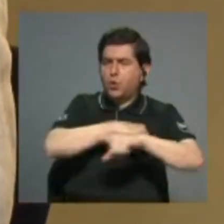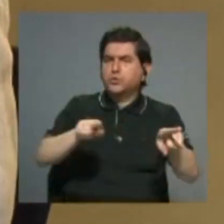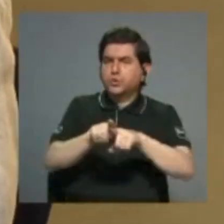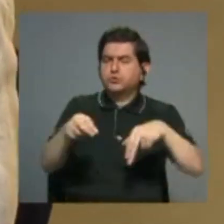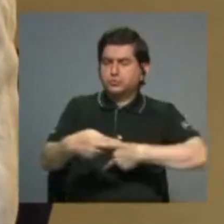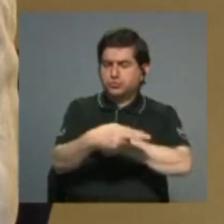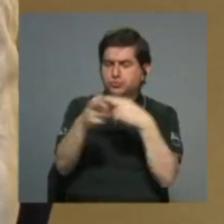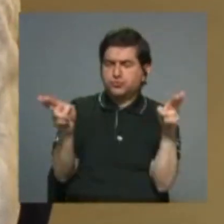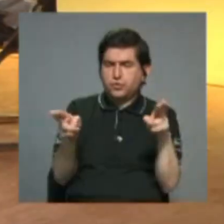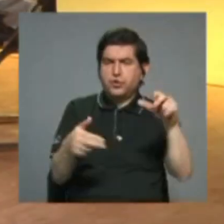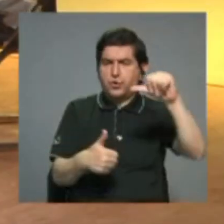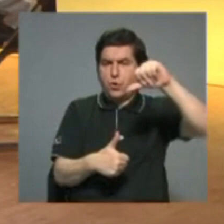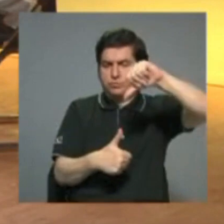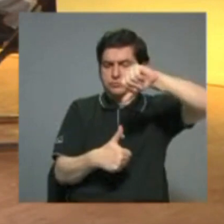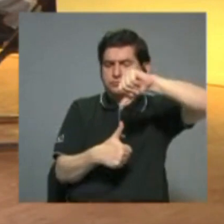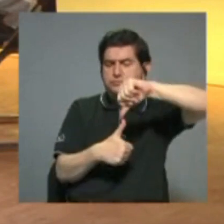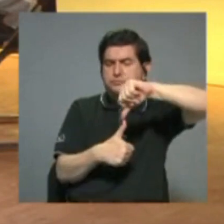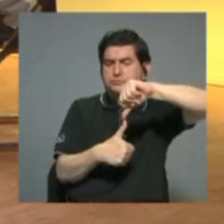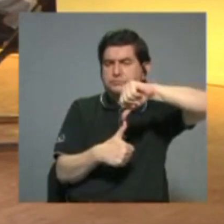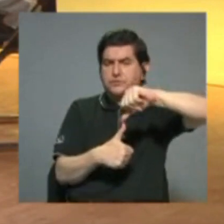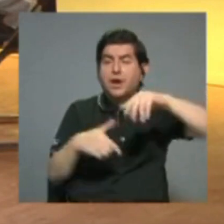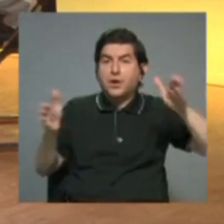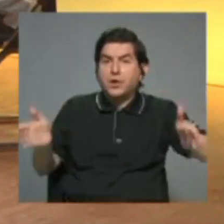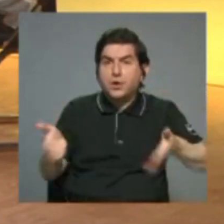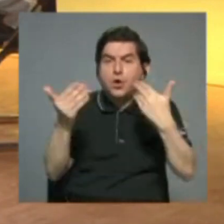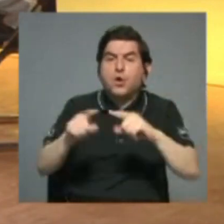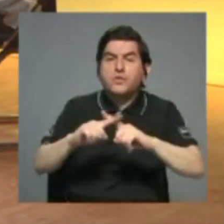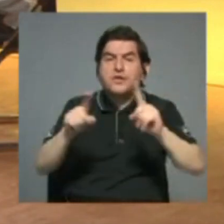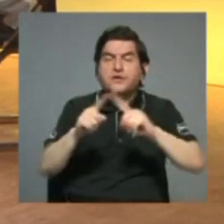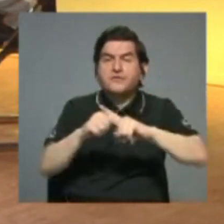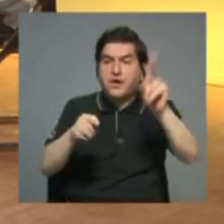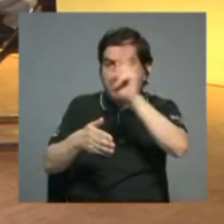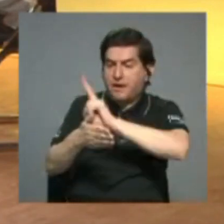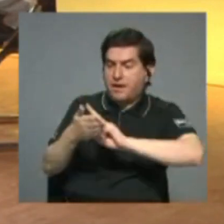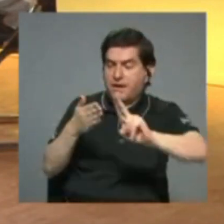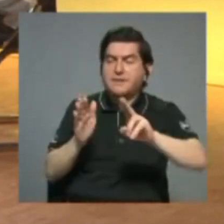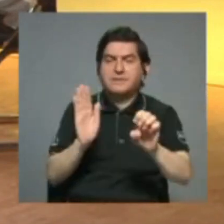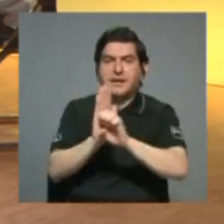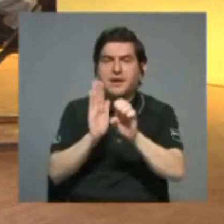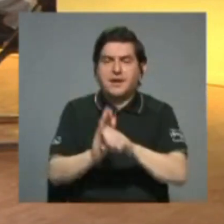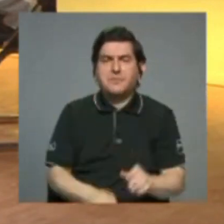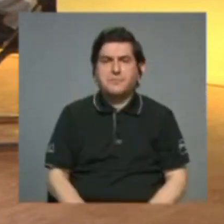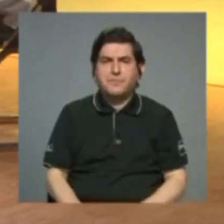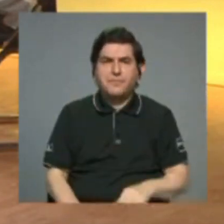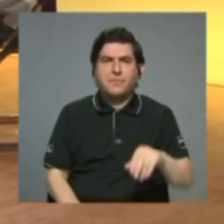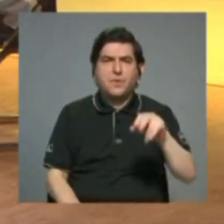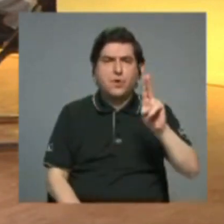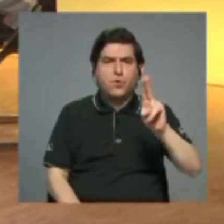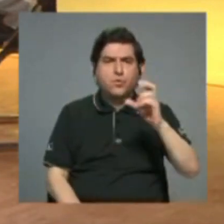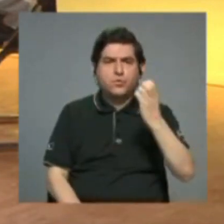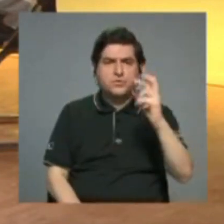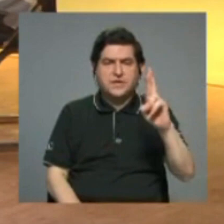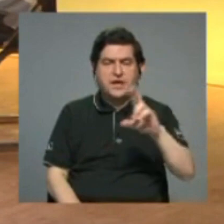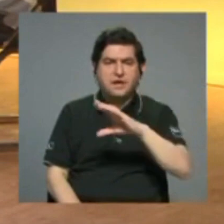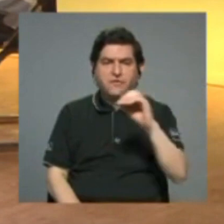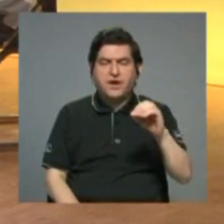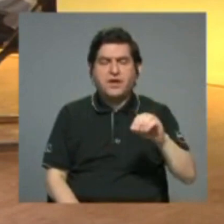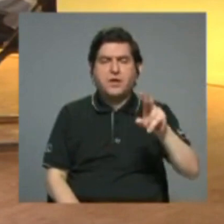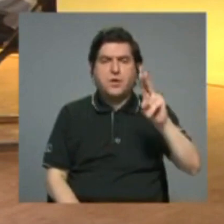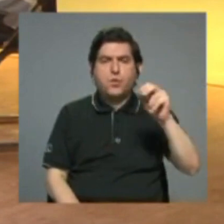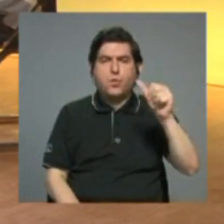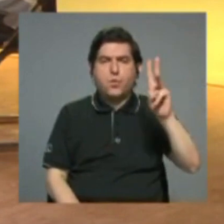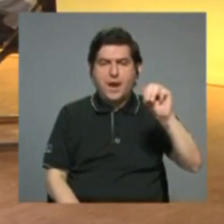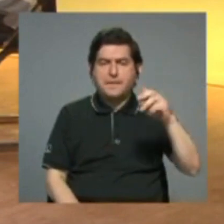región de Centroamérica, y que lo fomenten otras universidades, como lo son la UCR y la UNAM. Hablemos, por ejemplo,